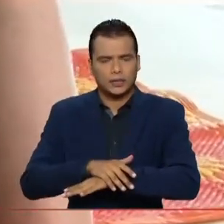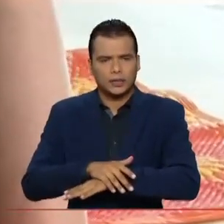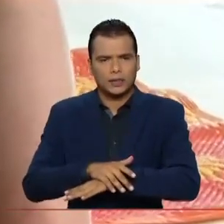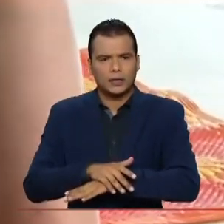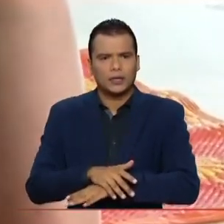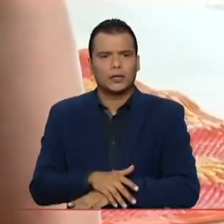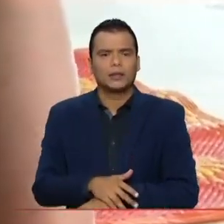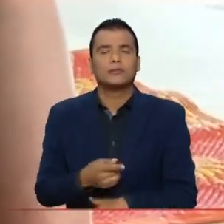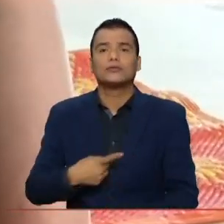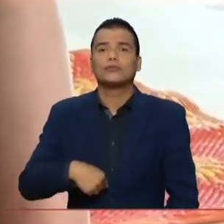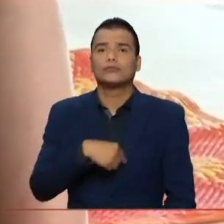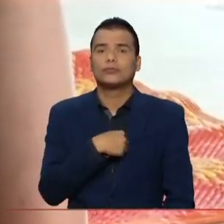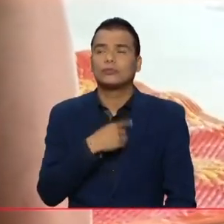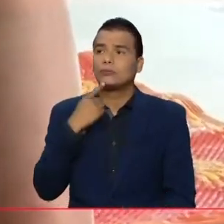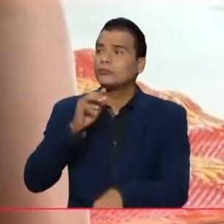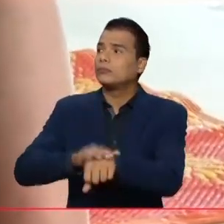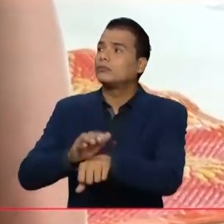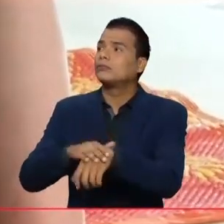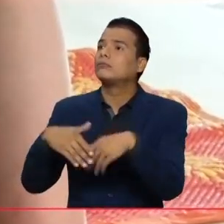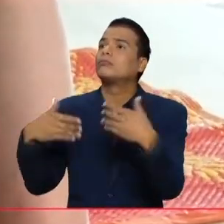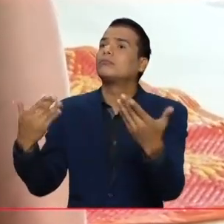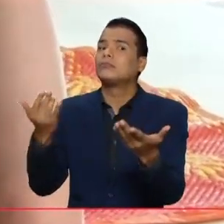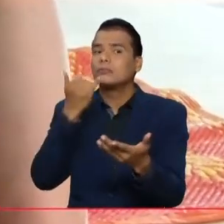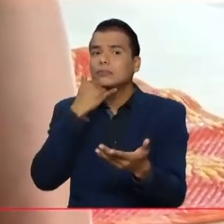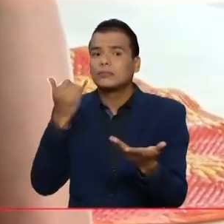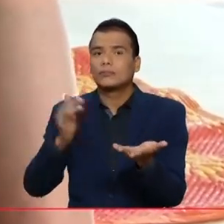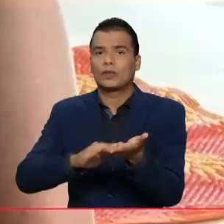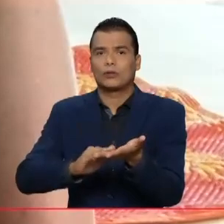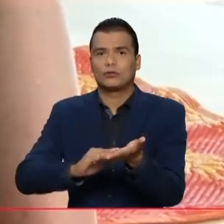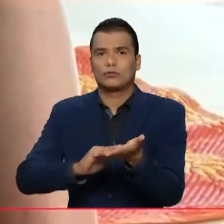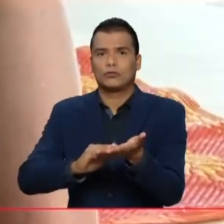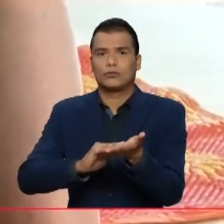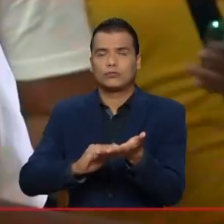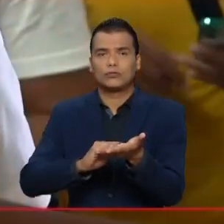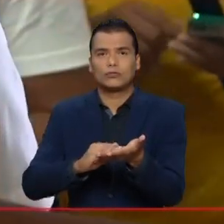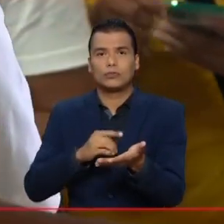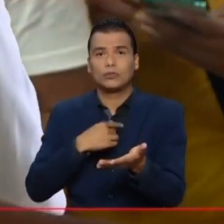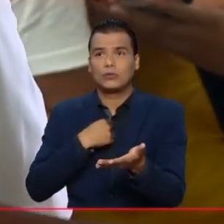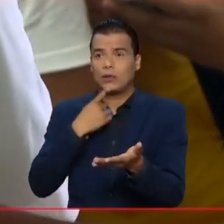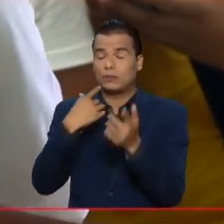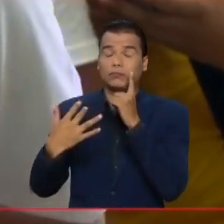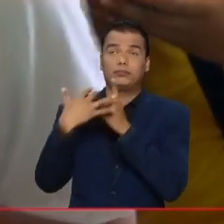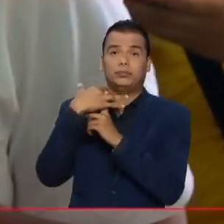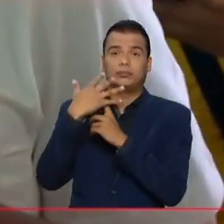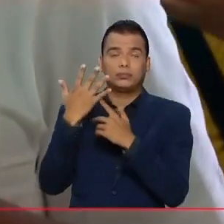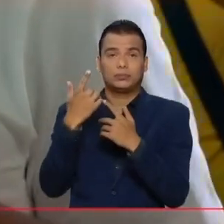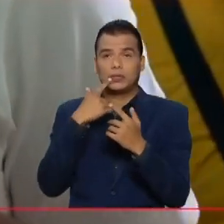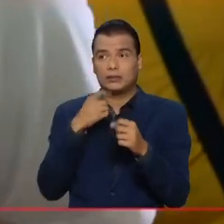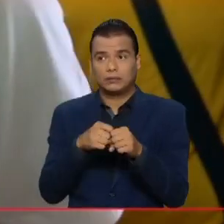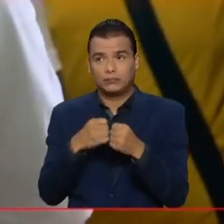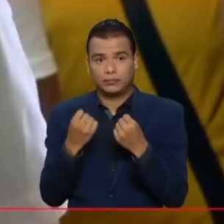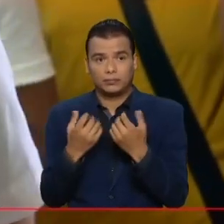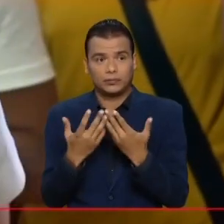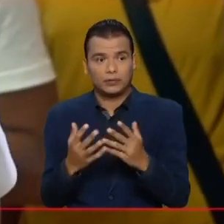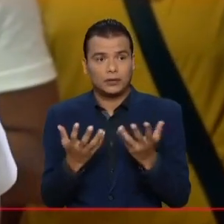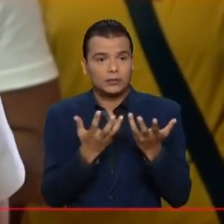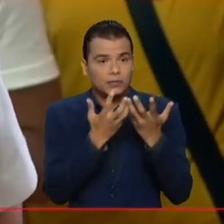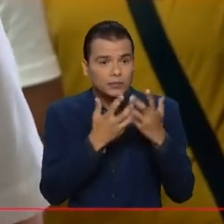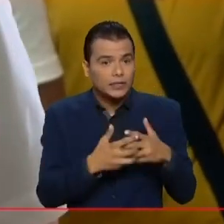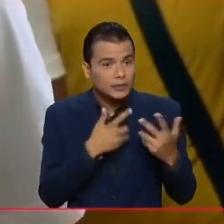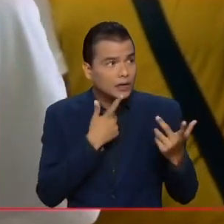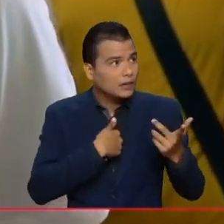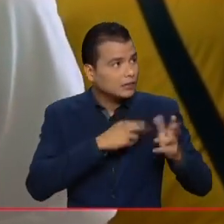a decirle que quería que nos solucionaran. Mire, a mí me reventaron el labio. La aerolínea como tal no se ha